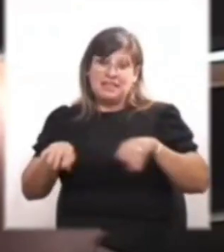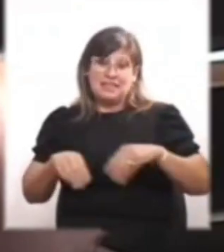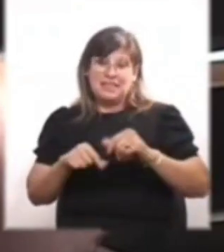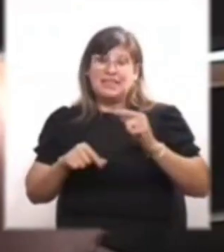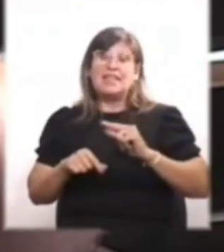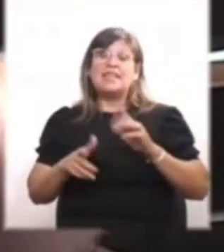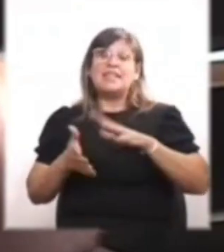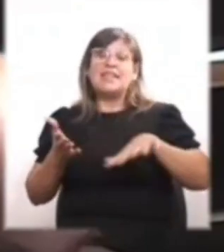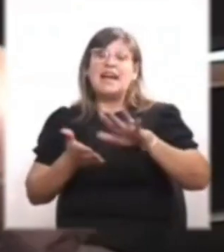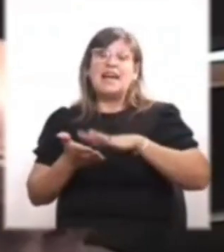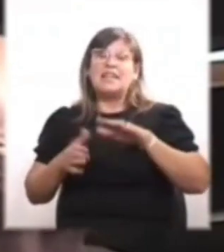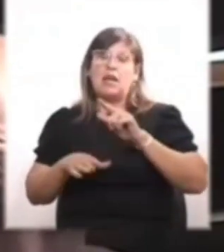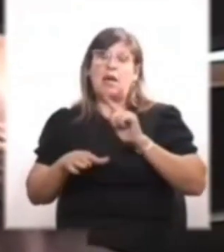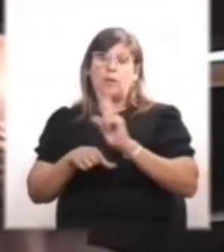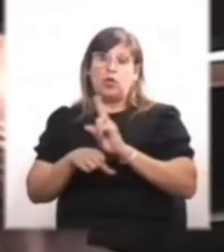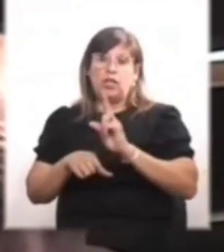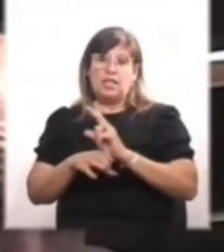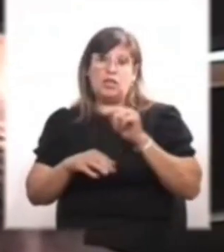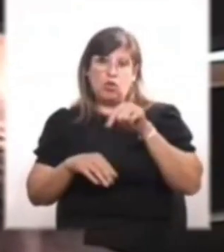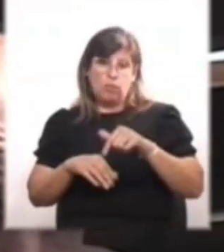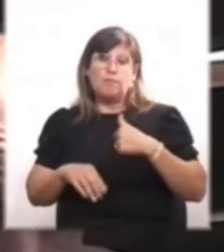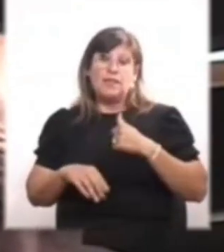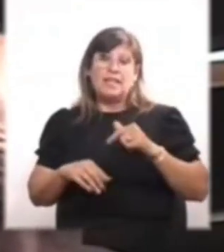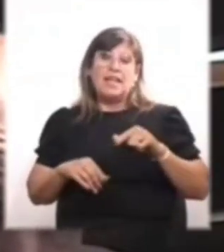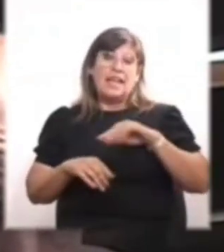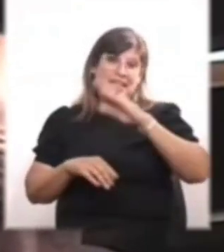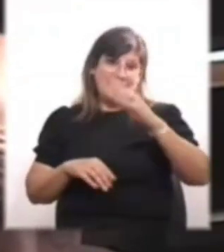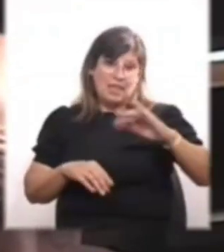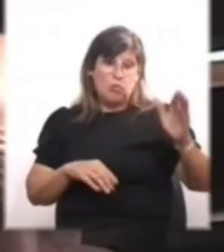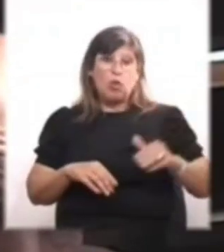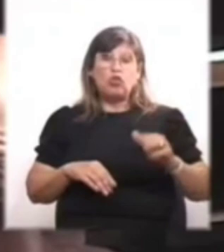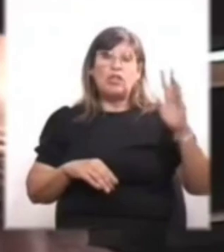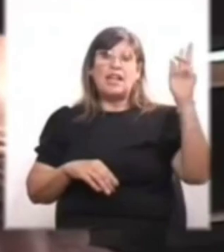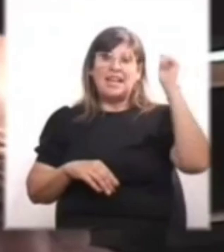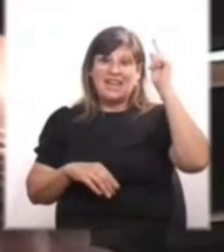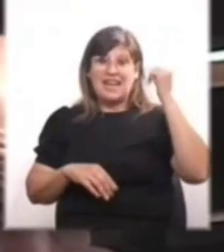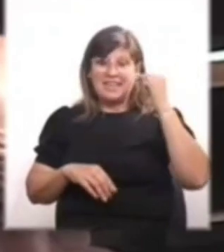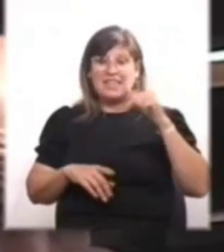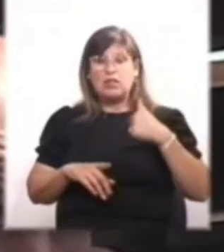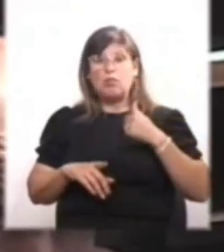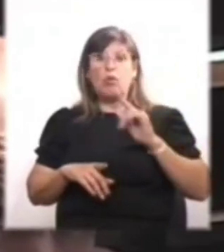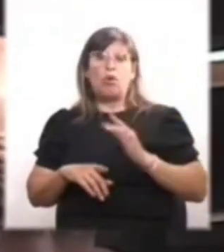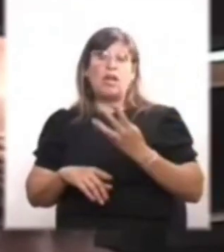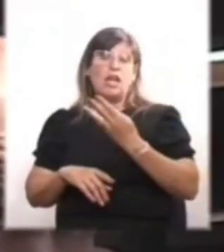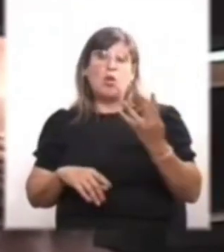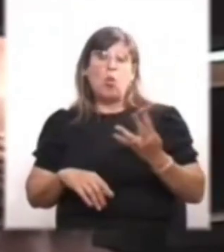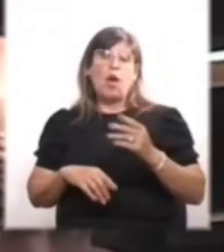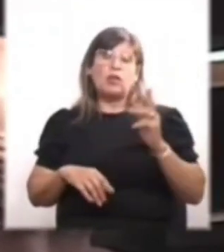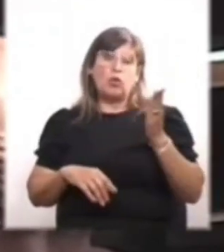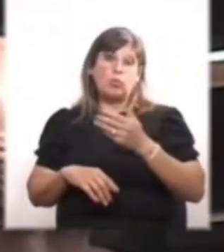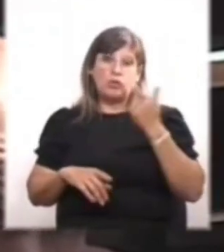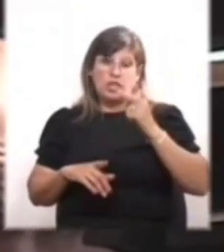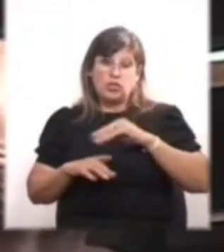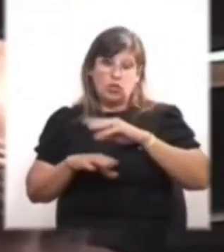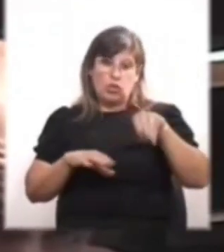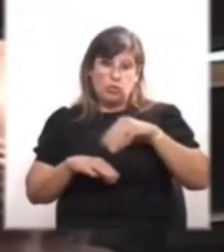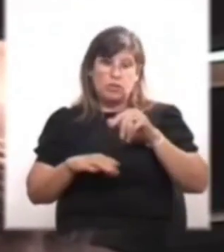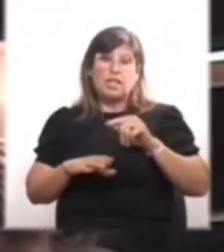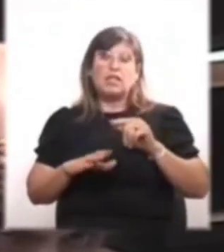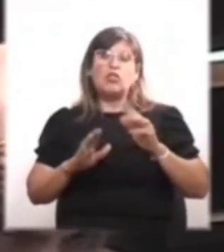Áreas Protegidas, ese territorio de monte nativo que aparentemente asciende al 4% del territorio nacional, el